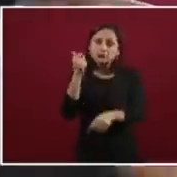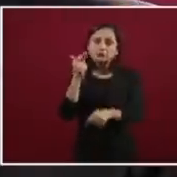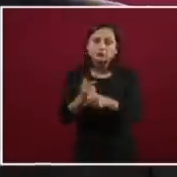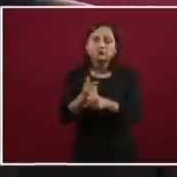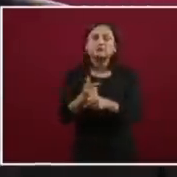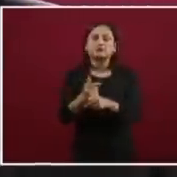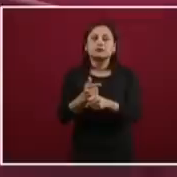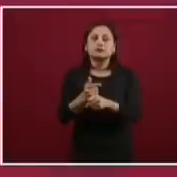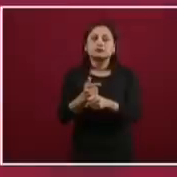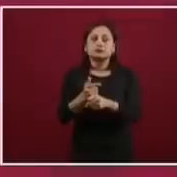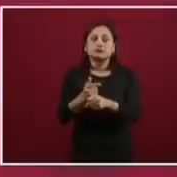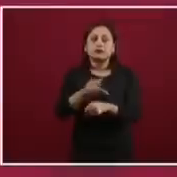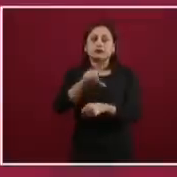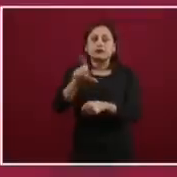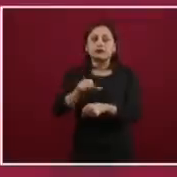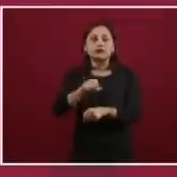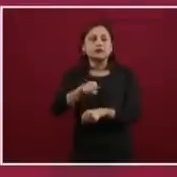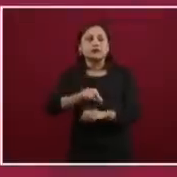en la medicina